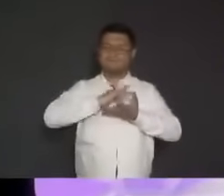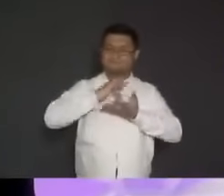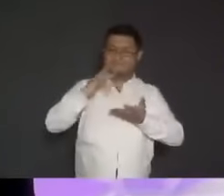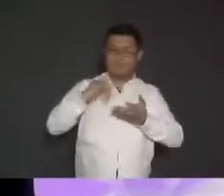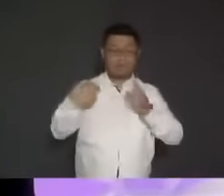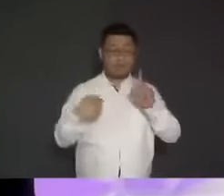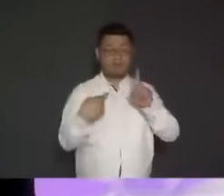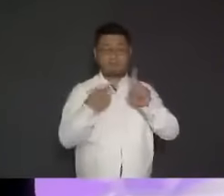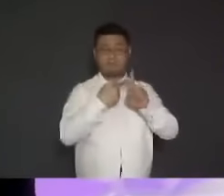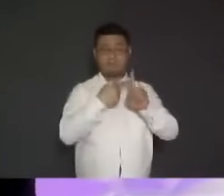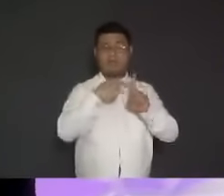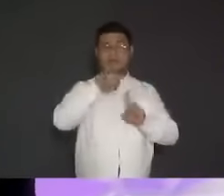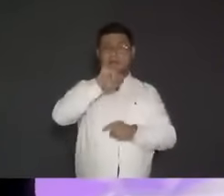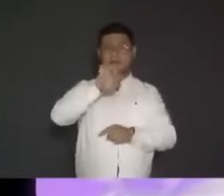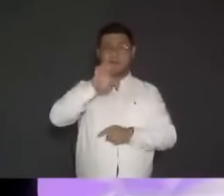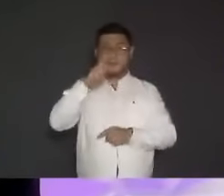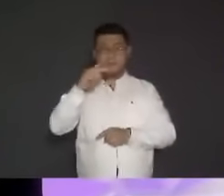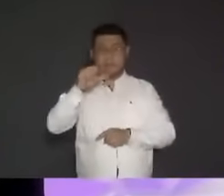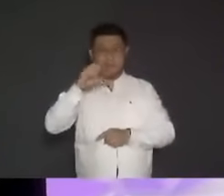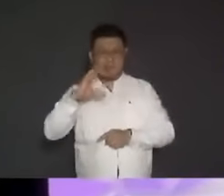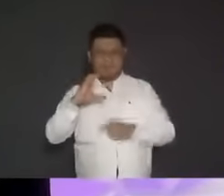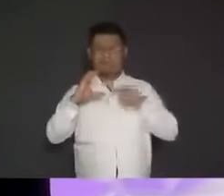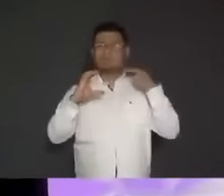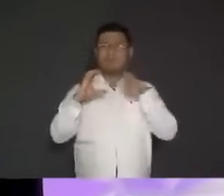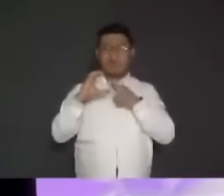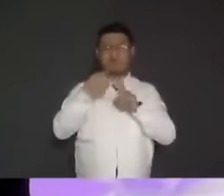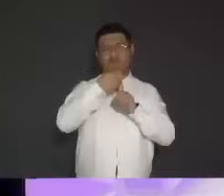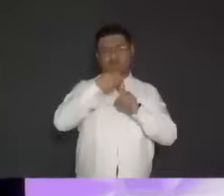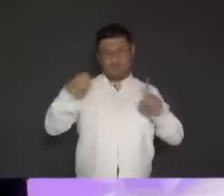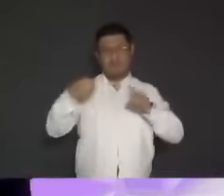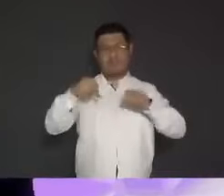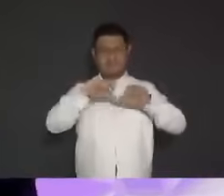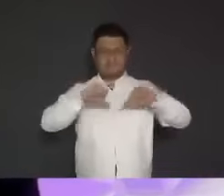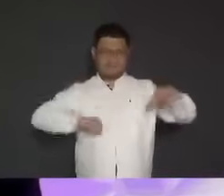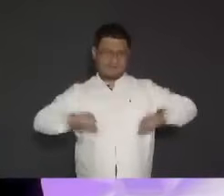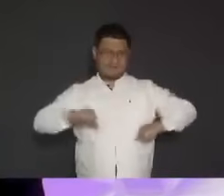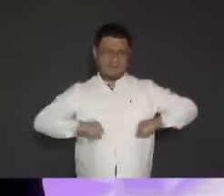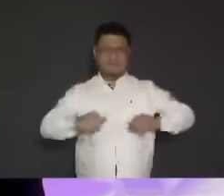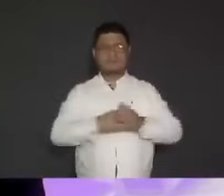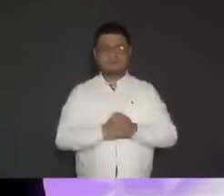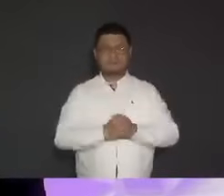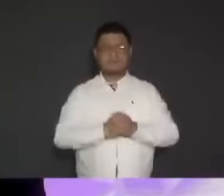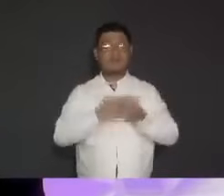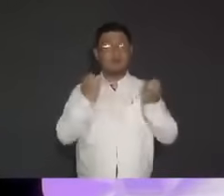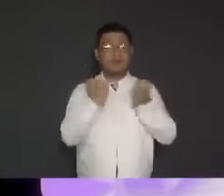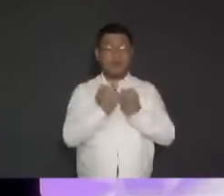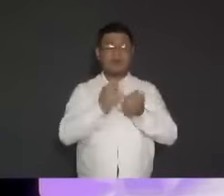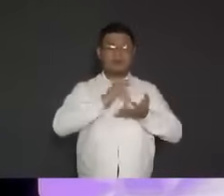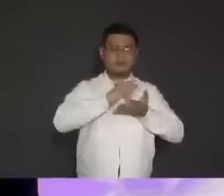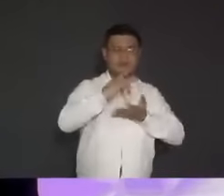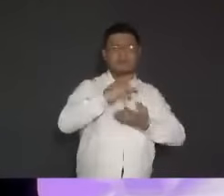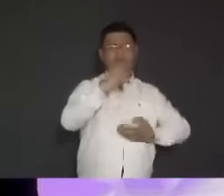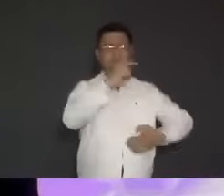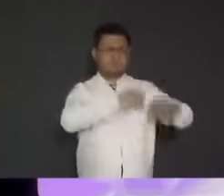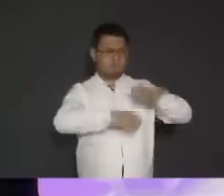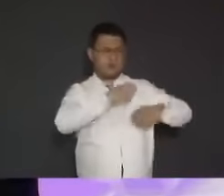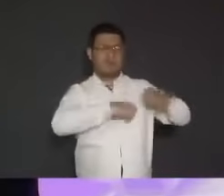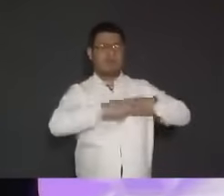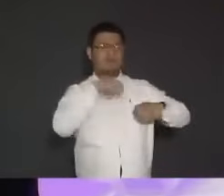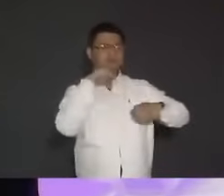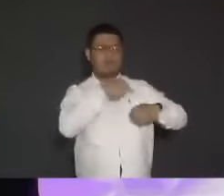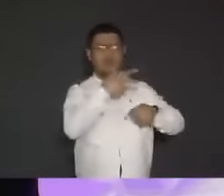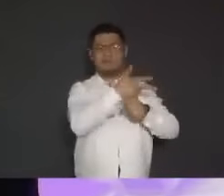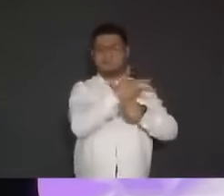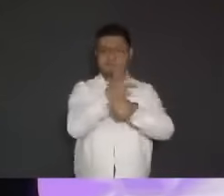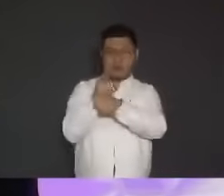IEPAC por facilitar este intercambio de ideas y propuestas. Así como también agradecemos a la Cámara de la Industria de la Radio y Televisión